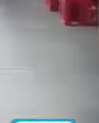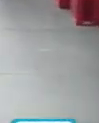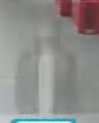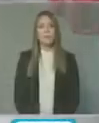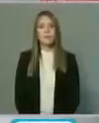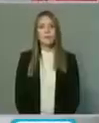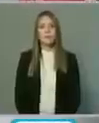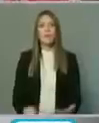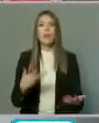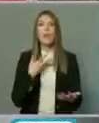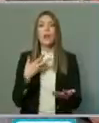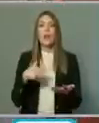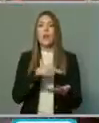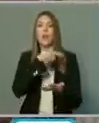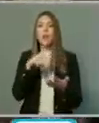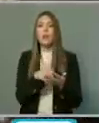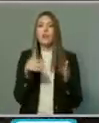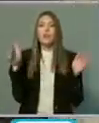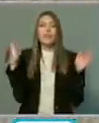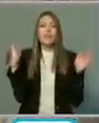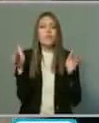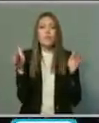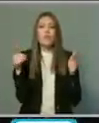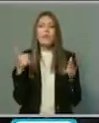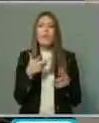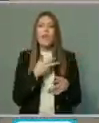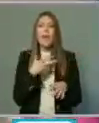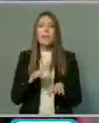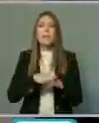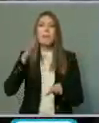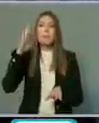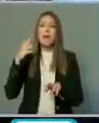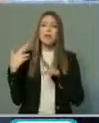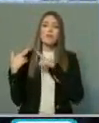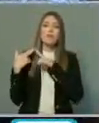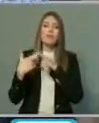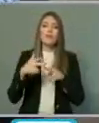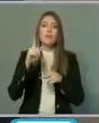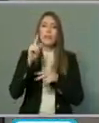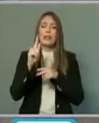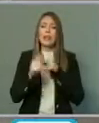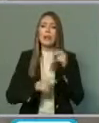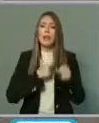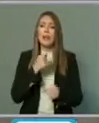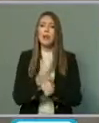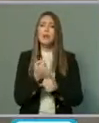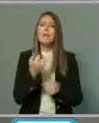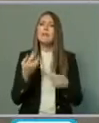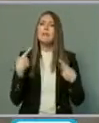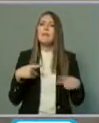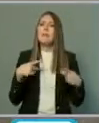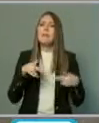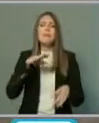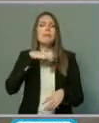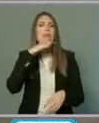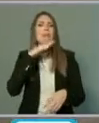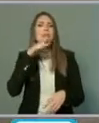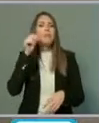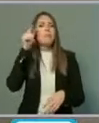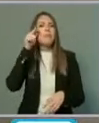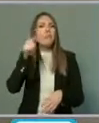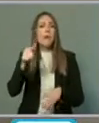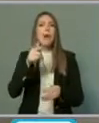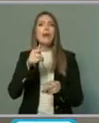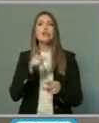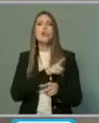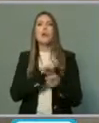Hay lugares tan pequeños que tienen más de 70 años y a veces la gente no los conoce más que los vecinos,